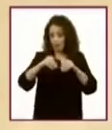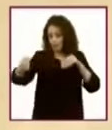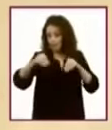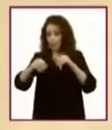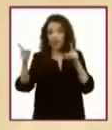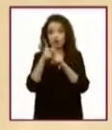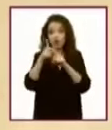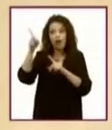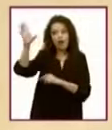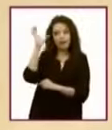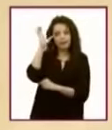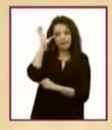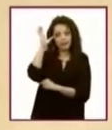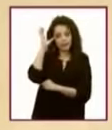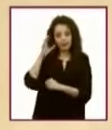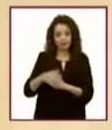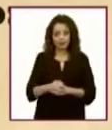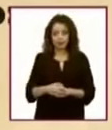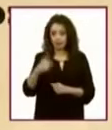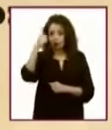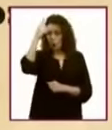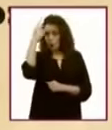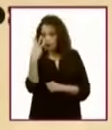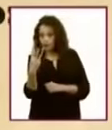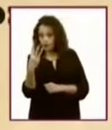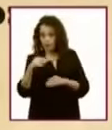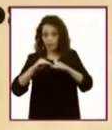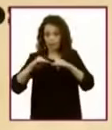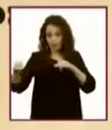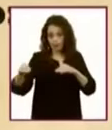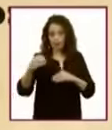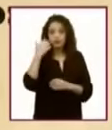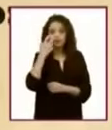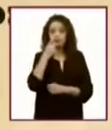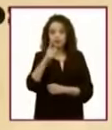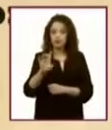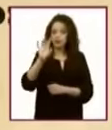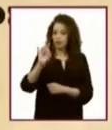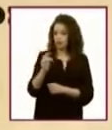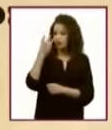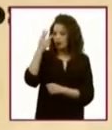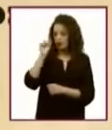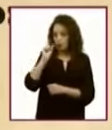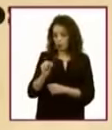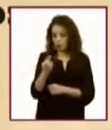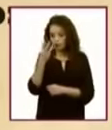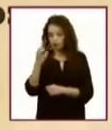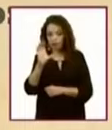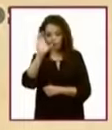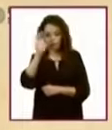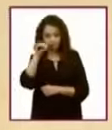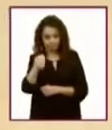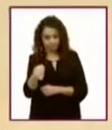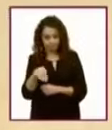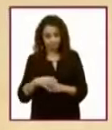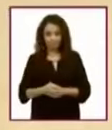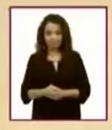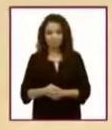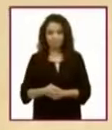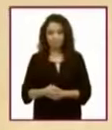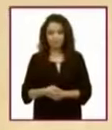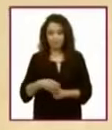longitud es de 1/3 de metro, es decir, 33.3 centímetros. Para